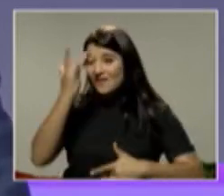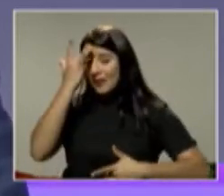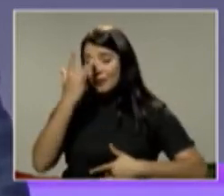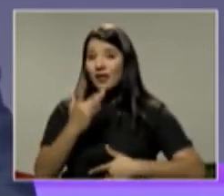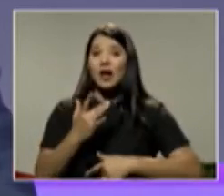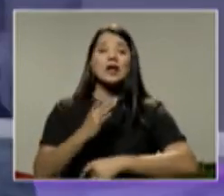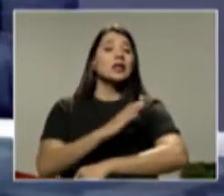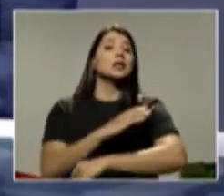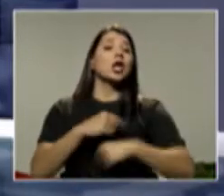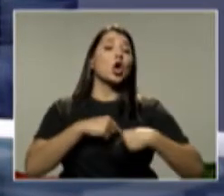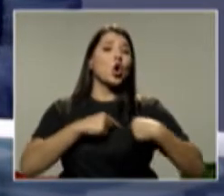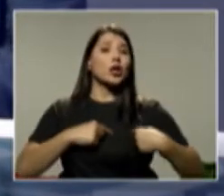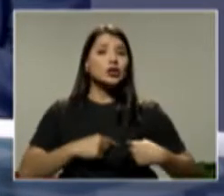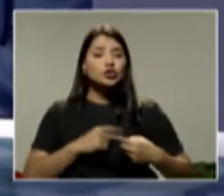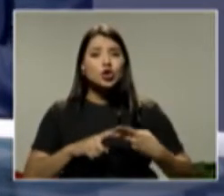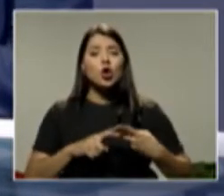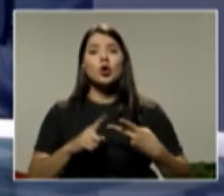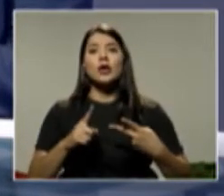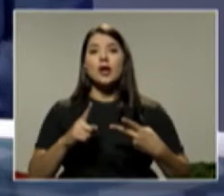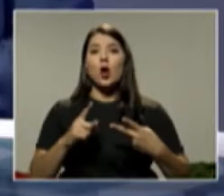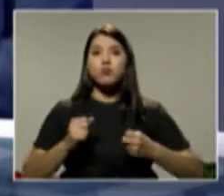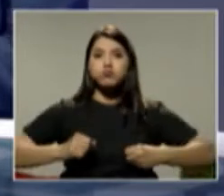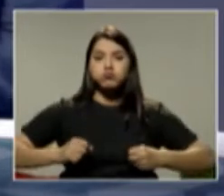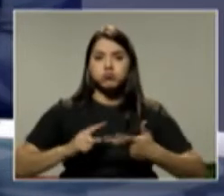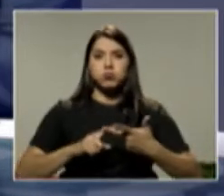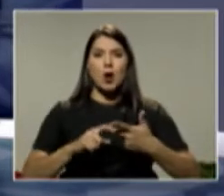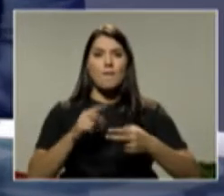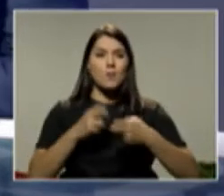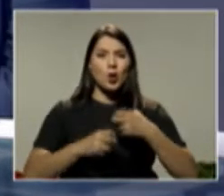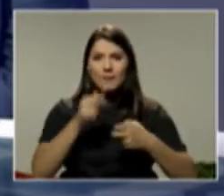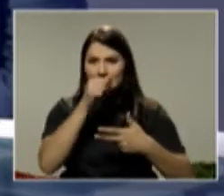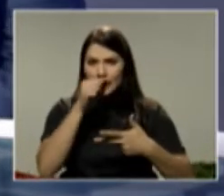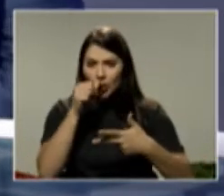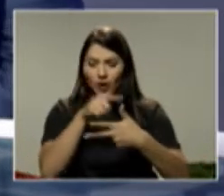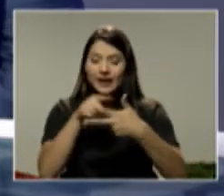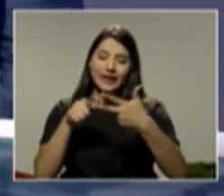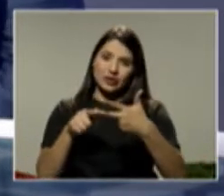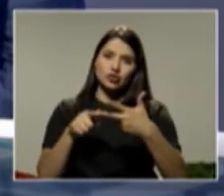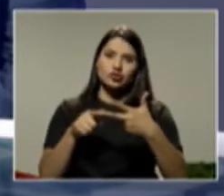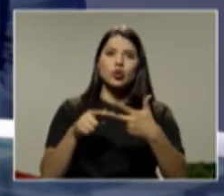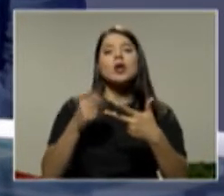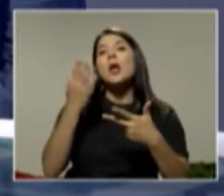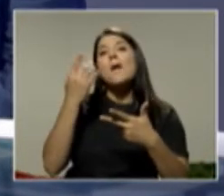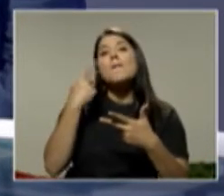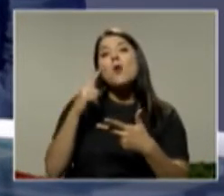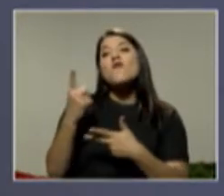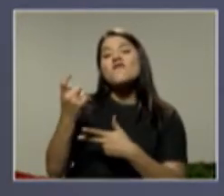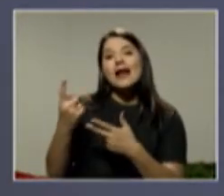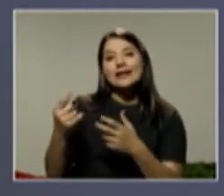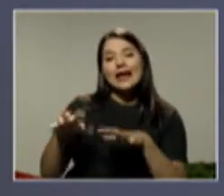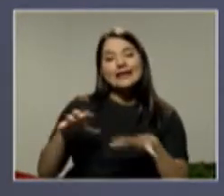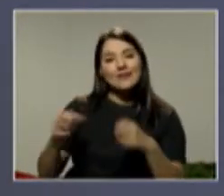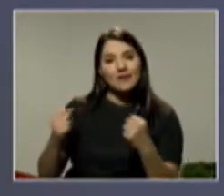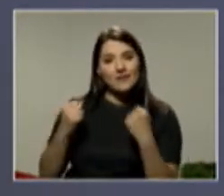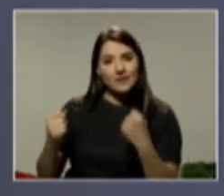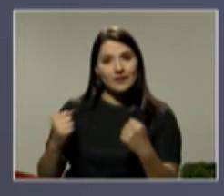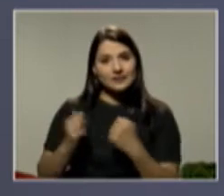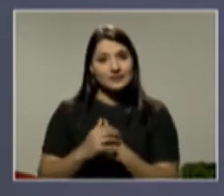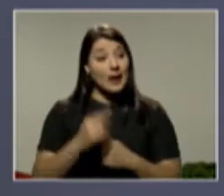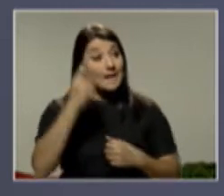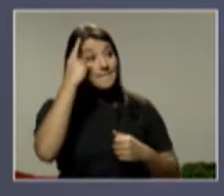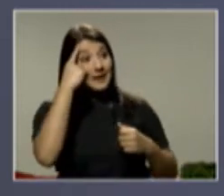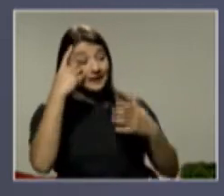obesidad, drogadicción, pues es mucho reflejo justamente de esa carencia que tenemos en primaria. Mens sana, in corpore